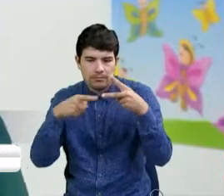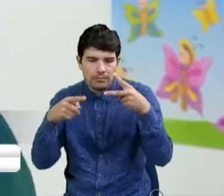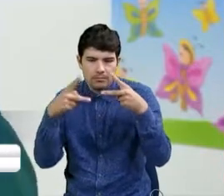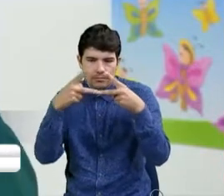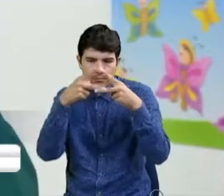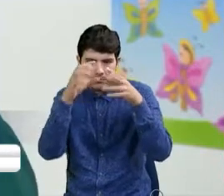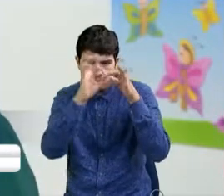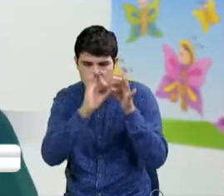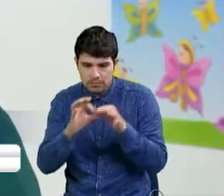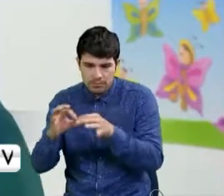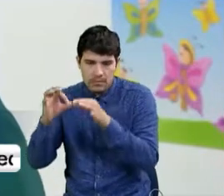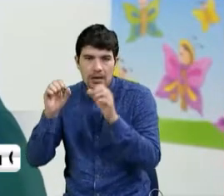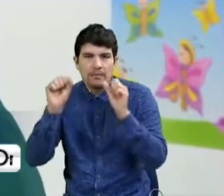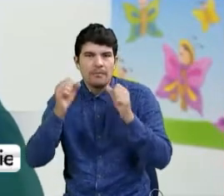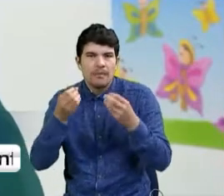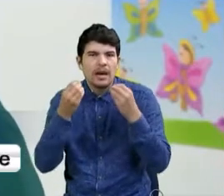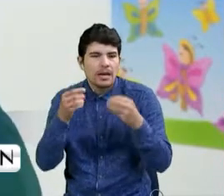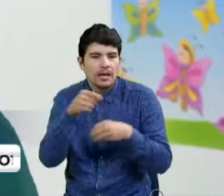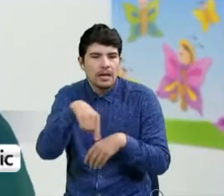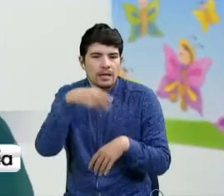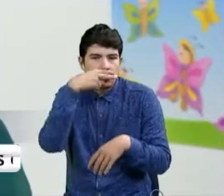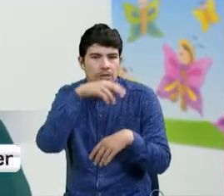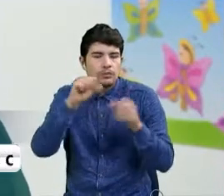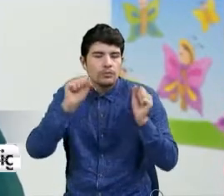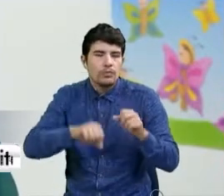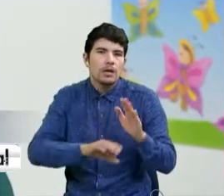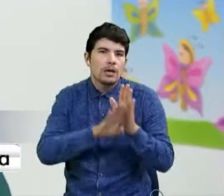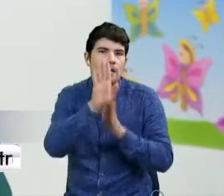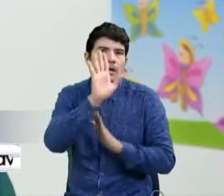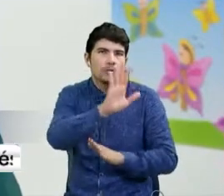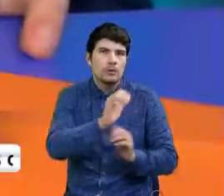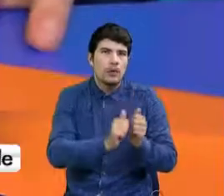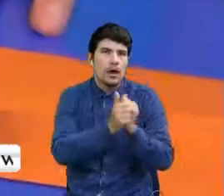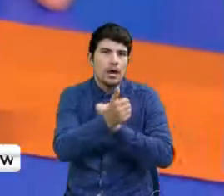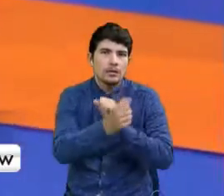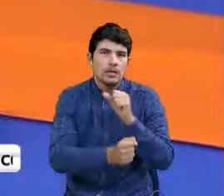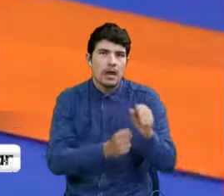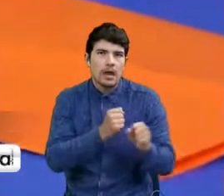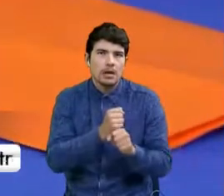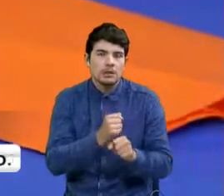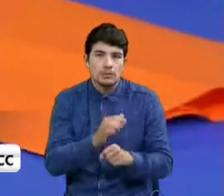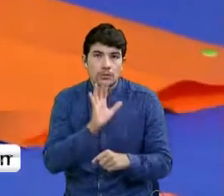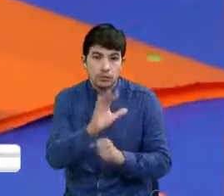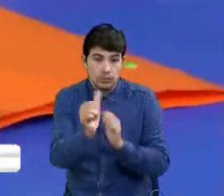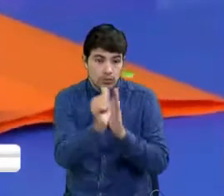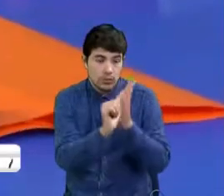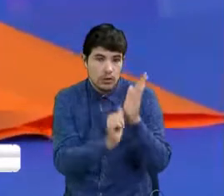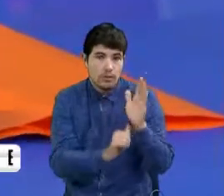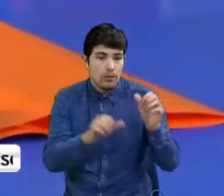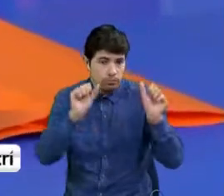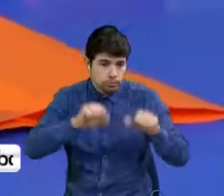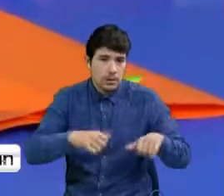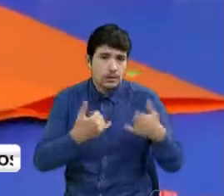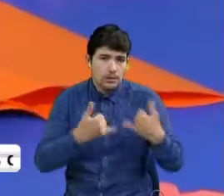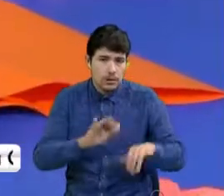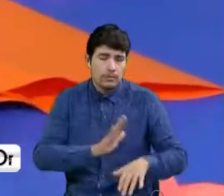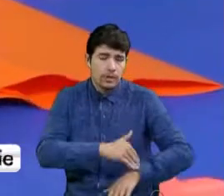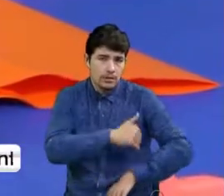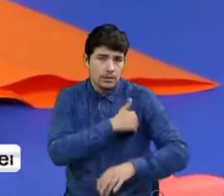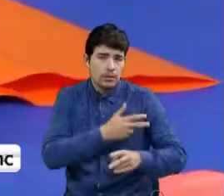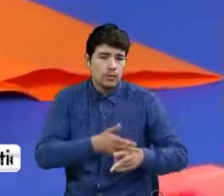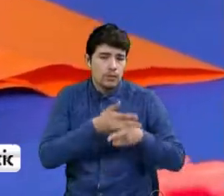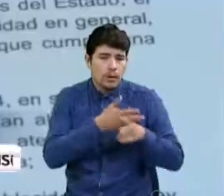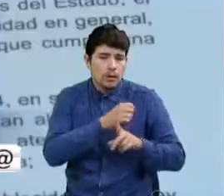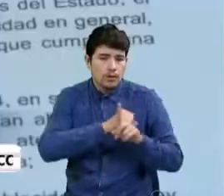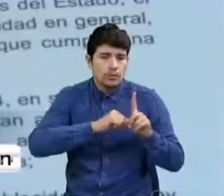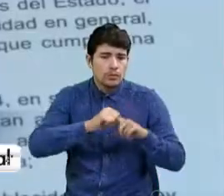unión para que ellos puedan salir adelante y puedan pasar su año. El programa está avalado por el Ministerio de la Protección Social